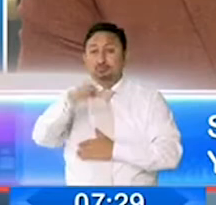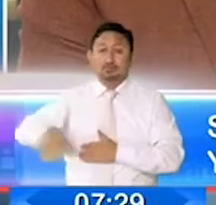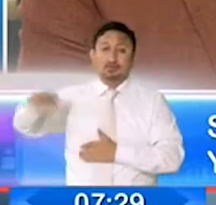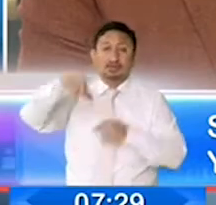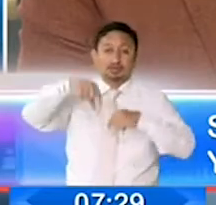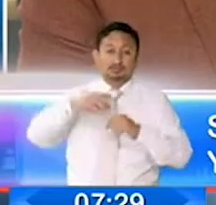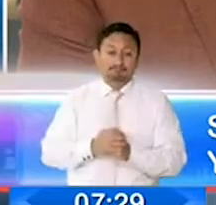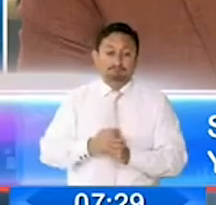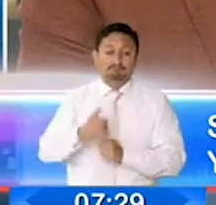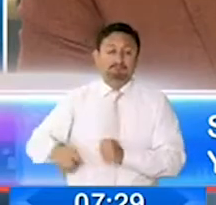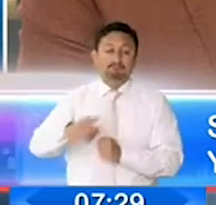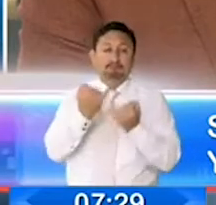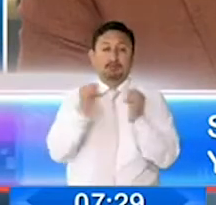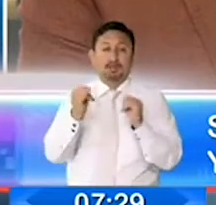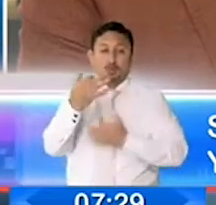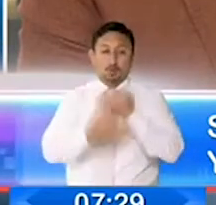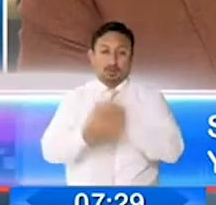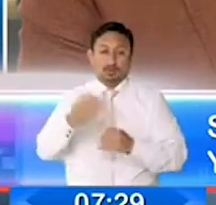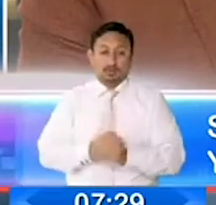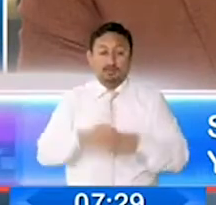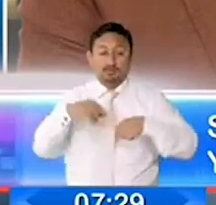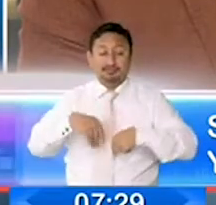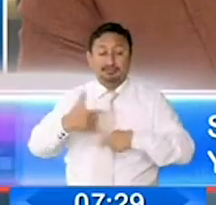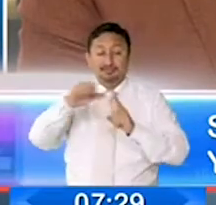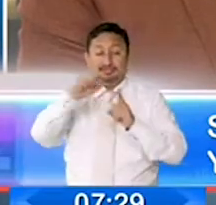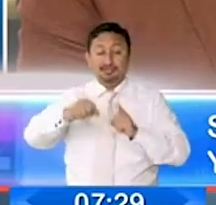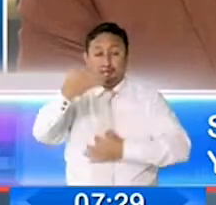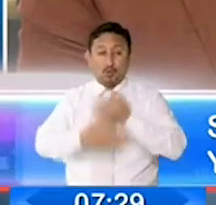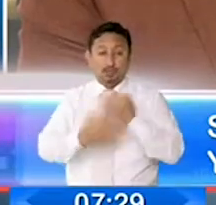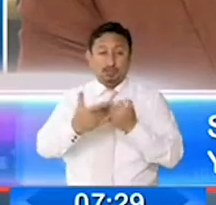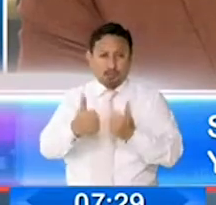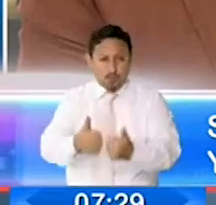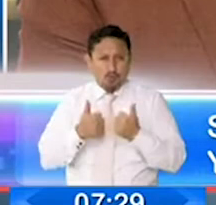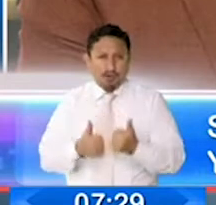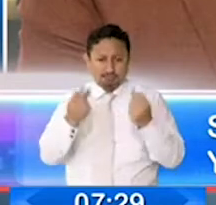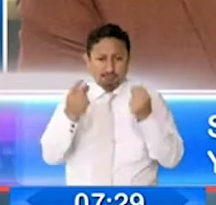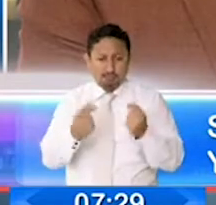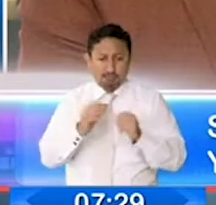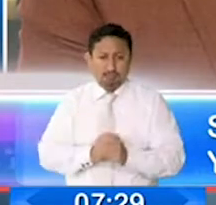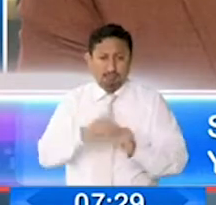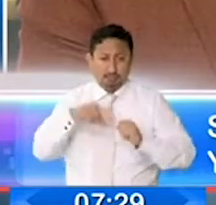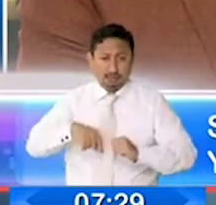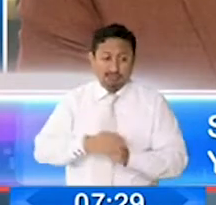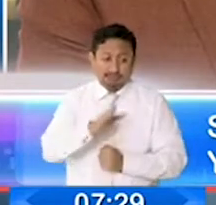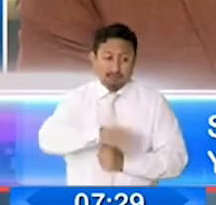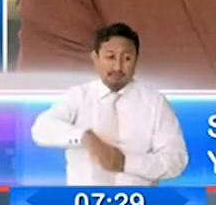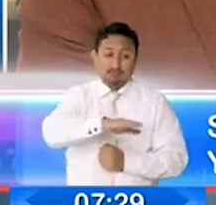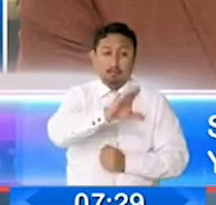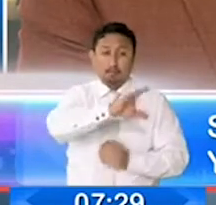en dotar de seguridad jurídica, de tutela judicial efectiva, de sistemas de justicia eficientes, como es el derecho de los